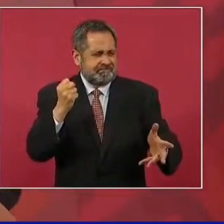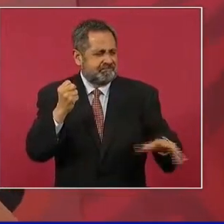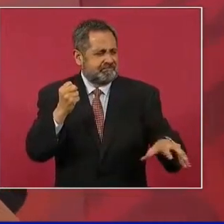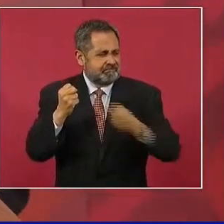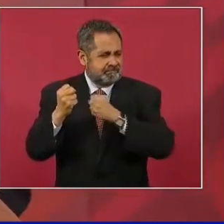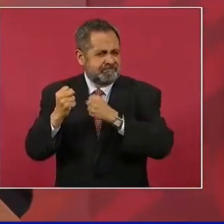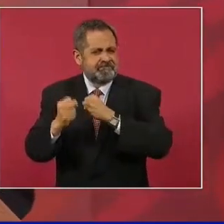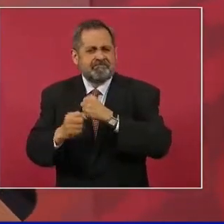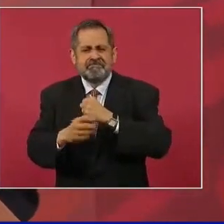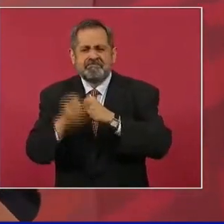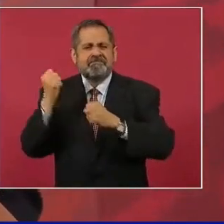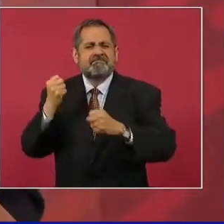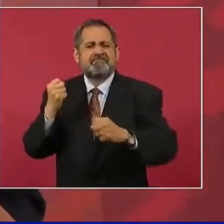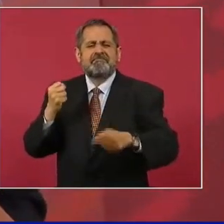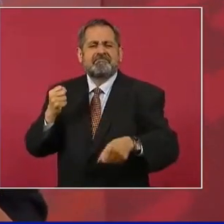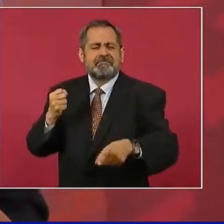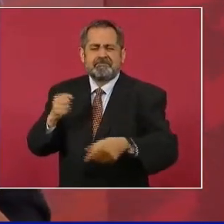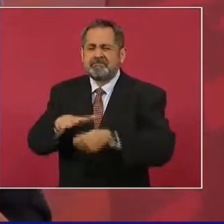exploten